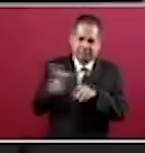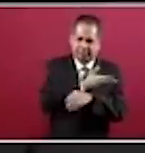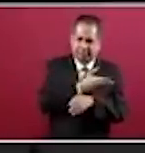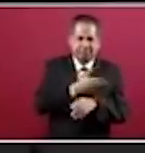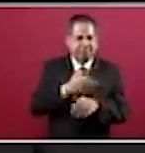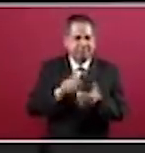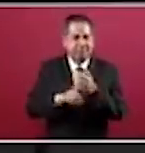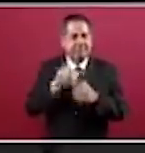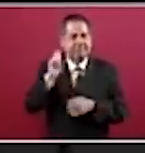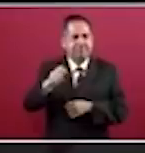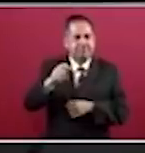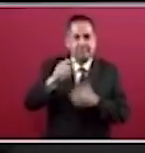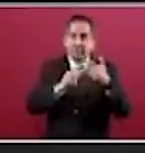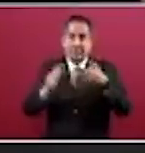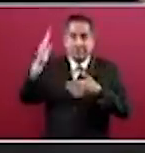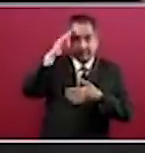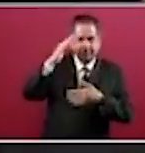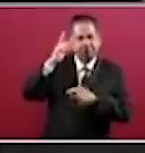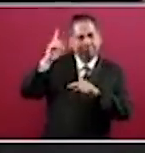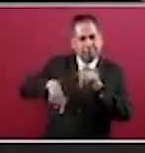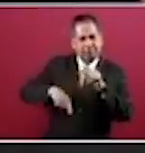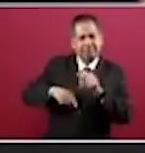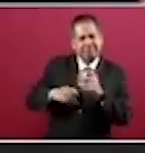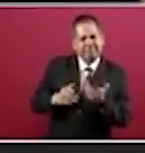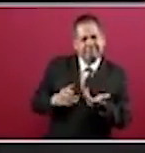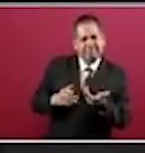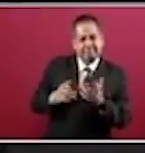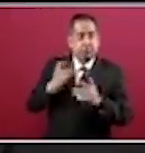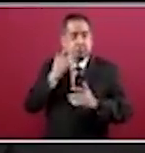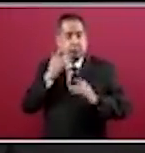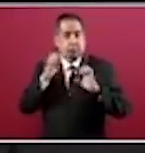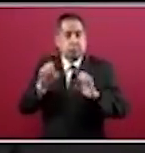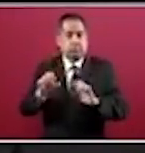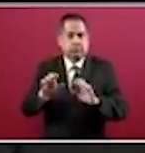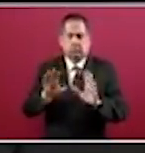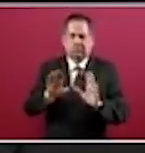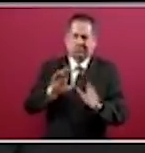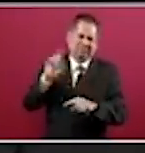de lujos. Entonces, esto se mantiene,